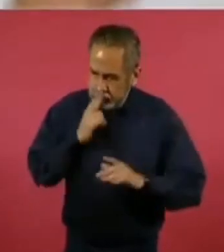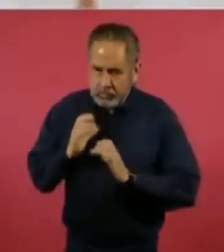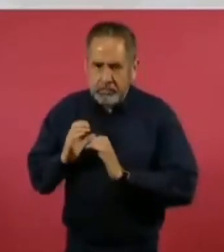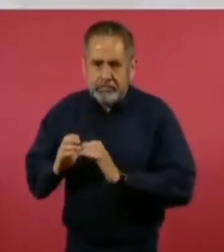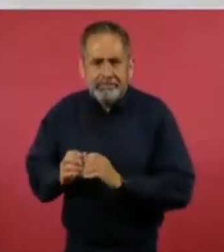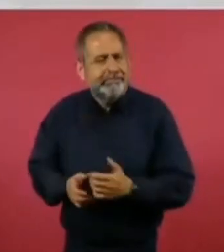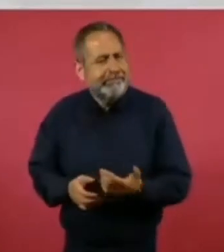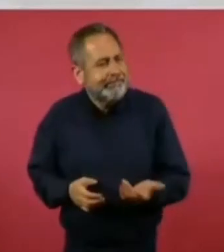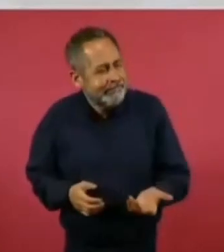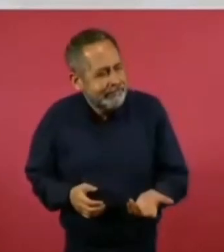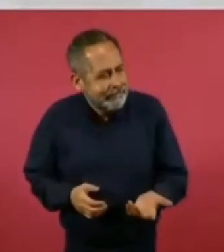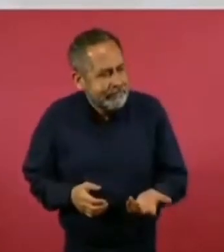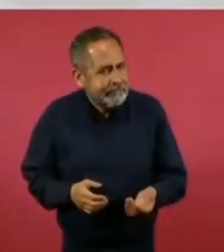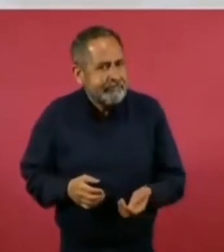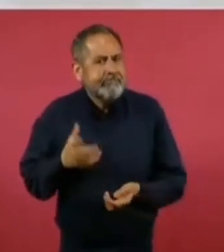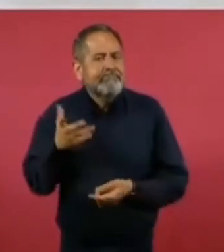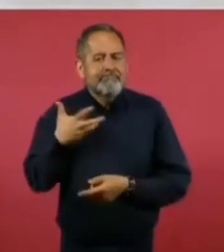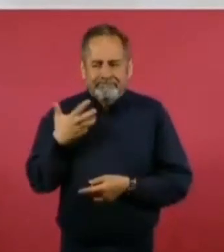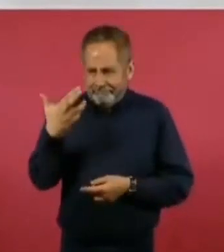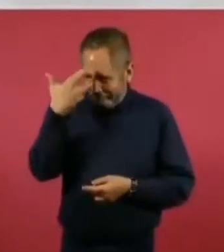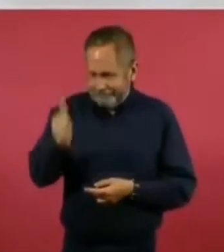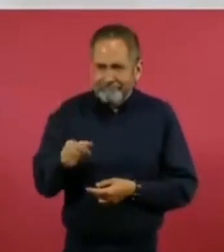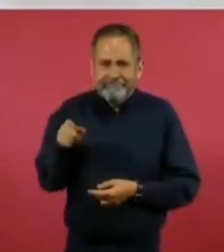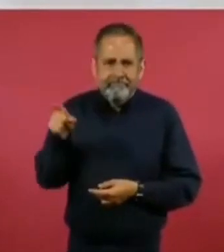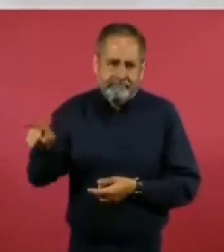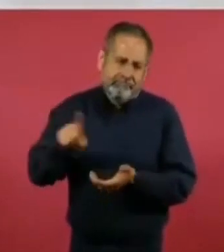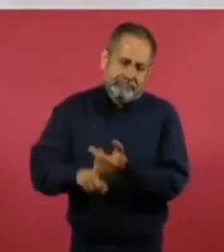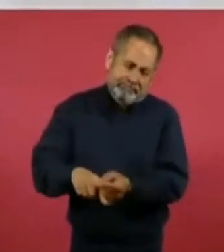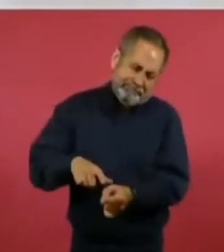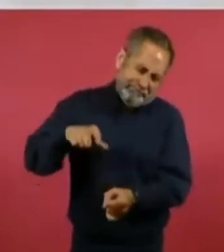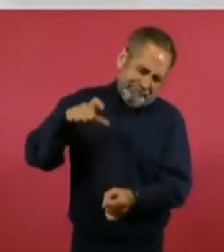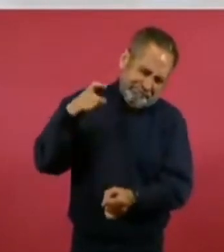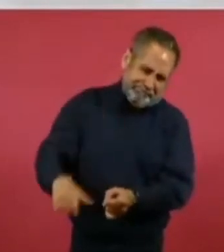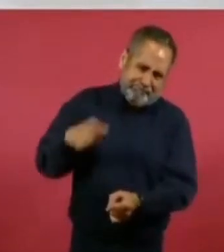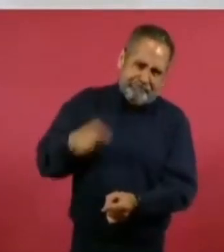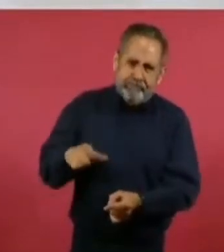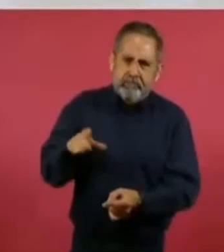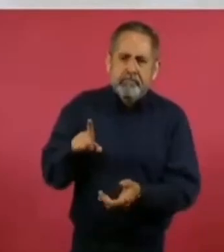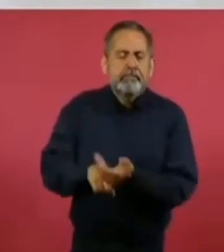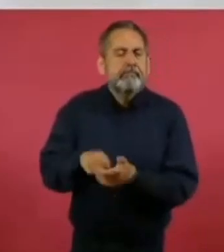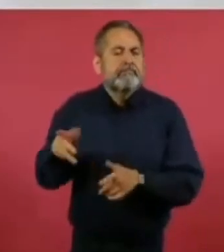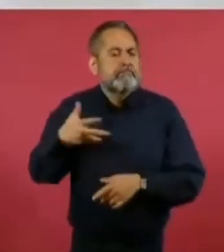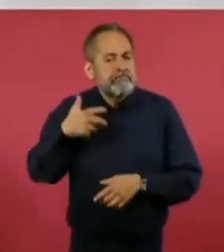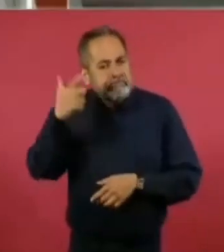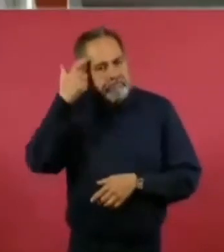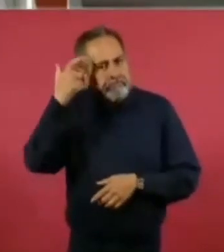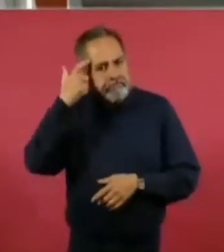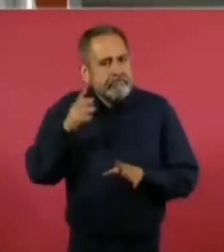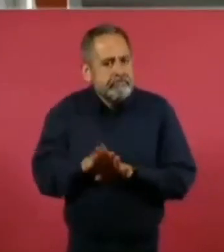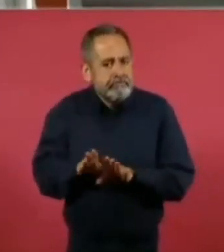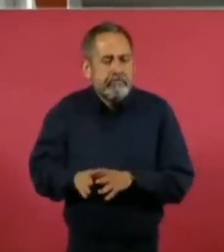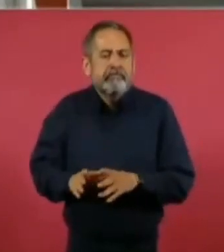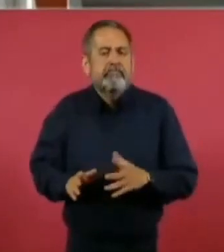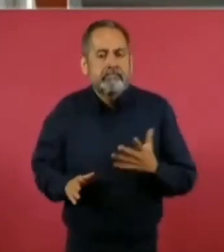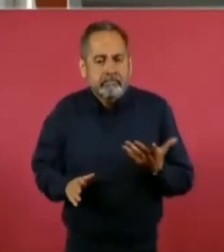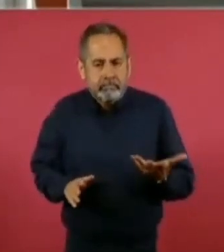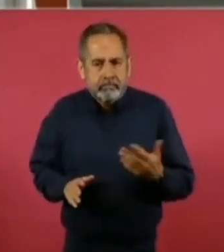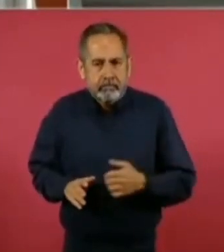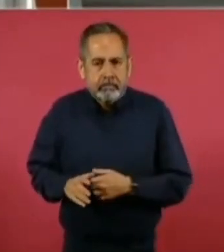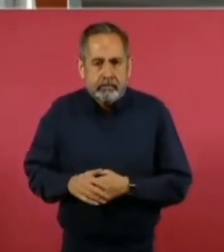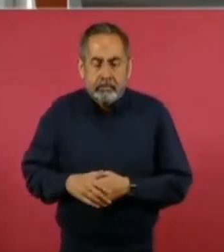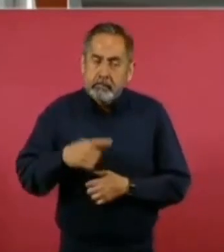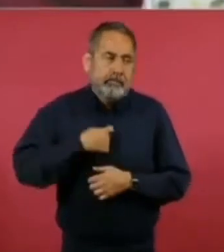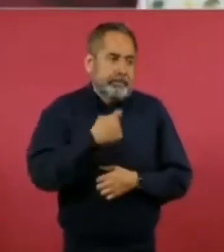y sí tenía, ¿no?, para comprar otro, pero entonces casi le dije eso,